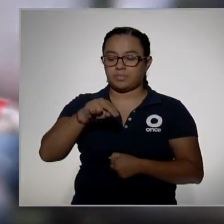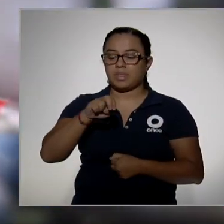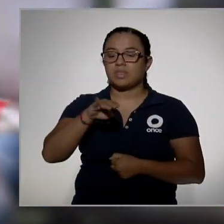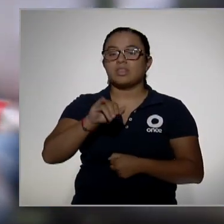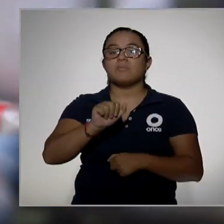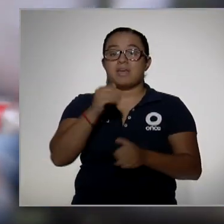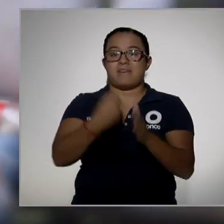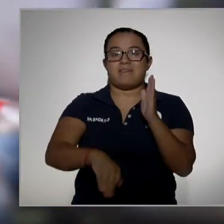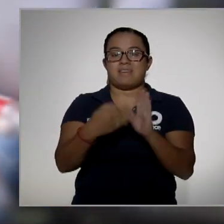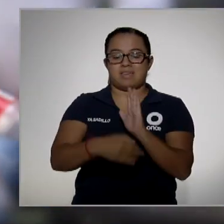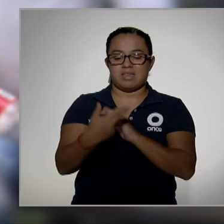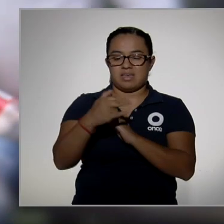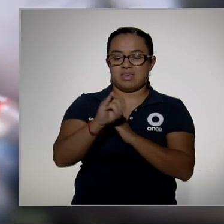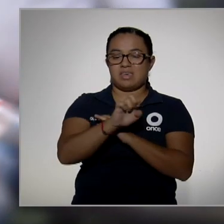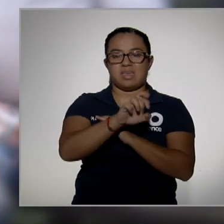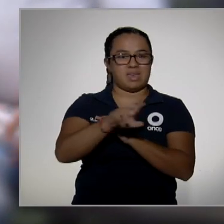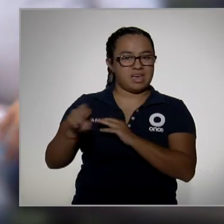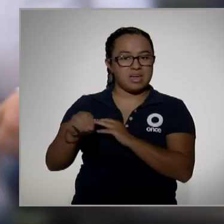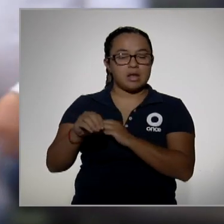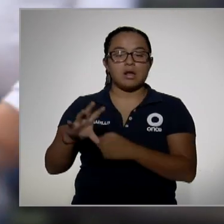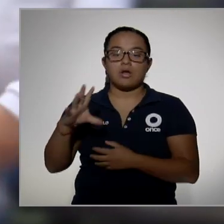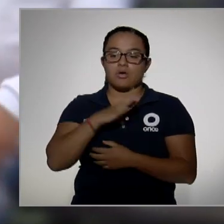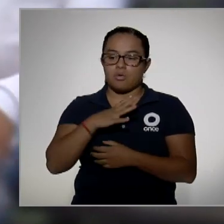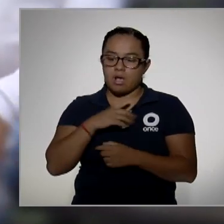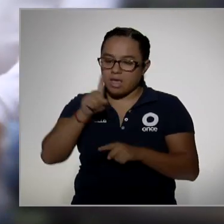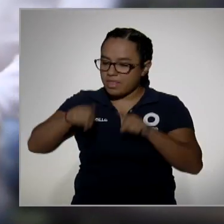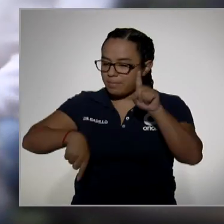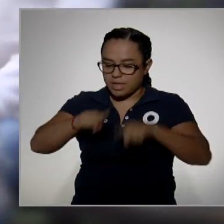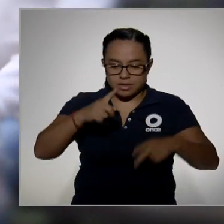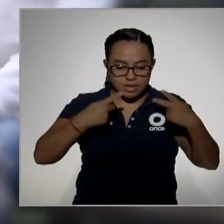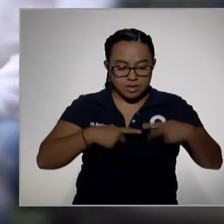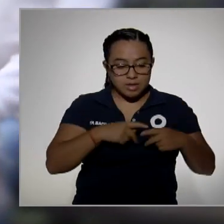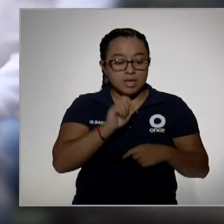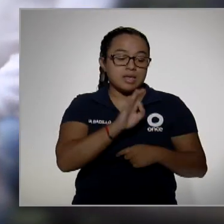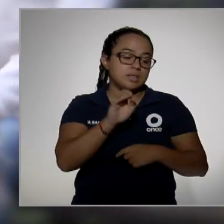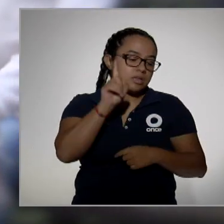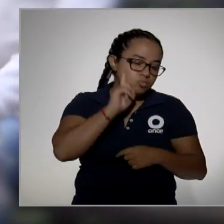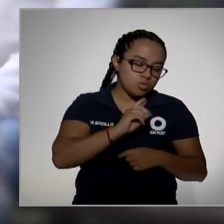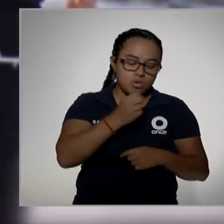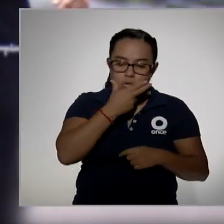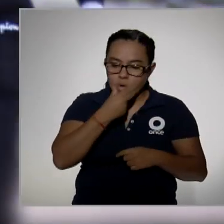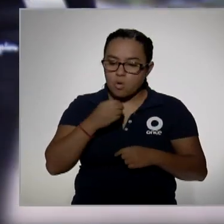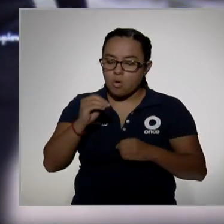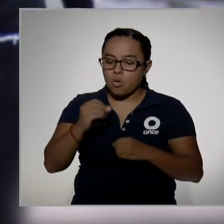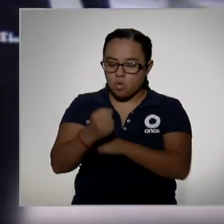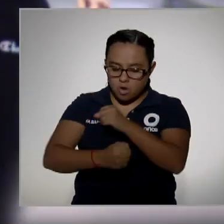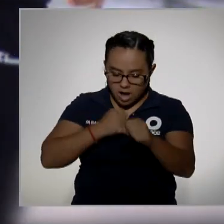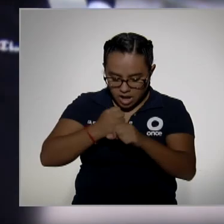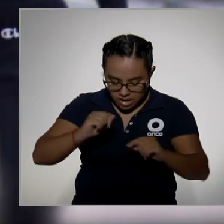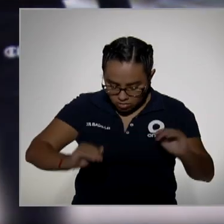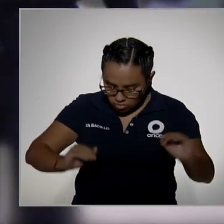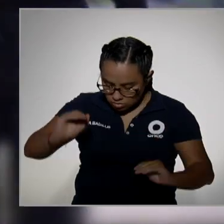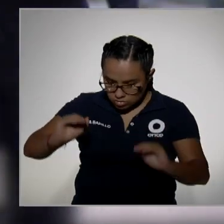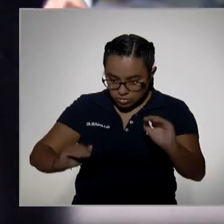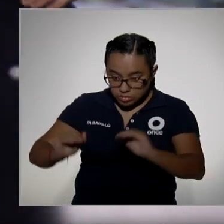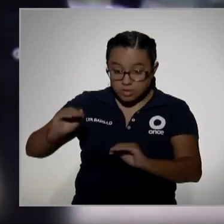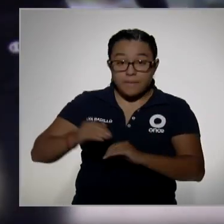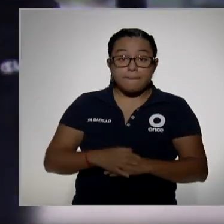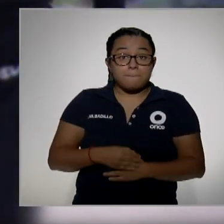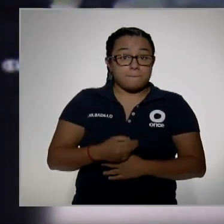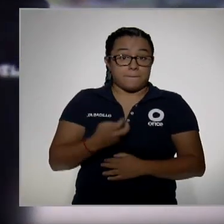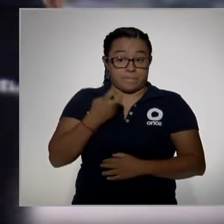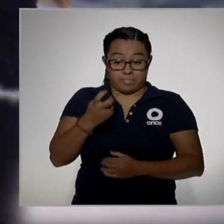varía entre una población y otra sea por género y o grupos de edad esta deficiencia